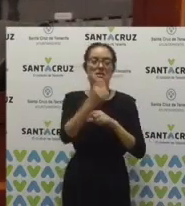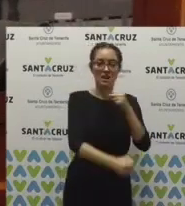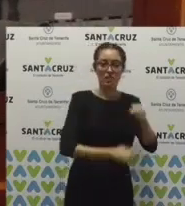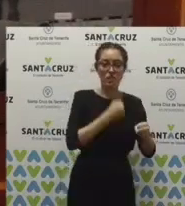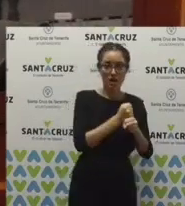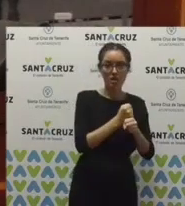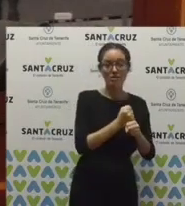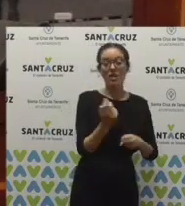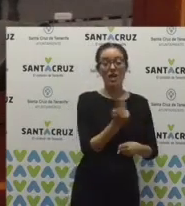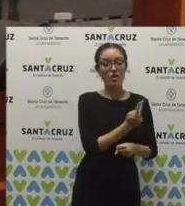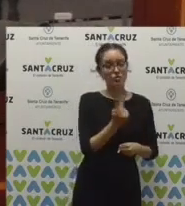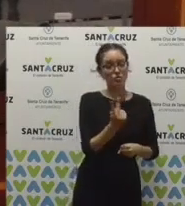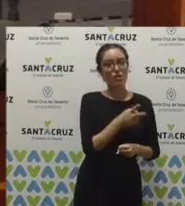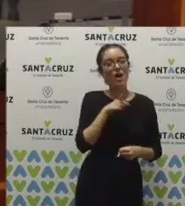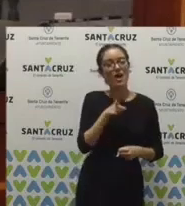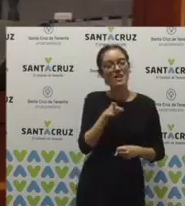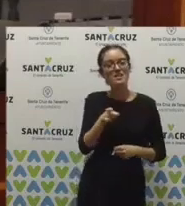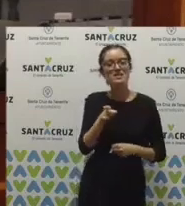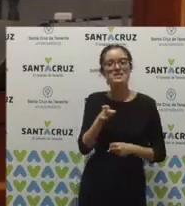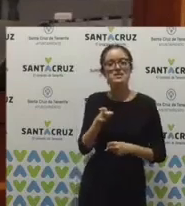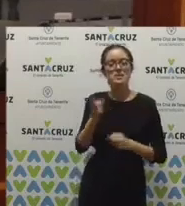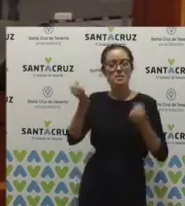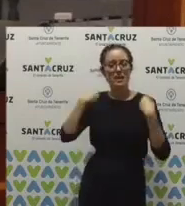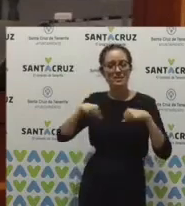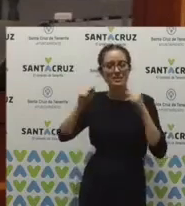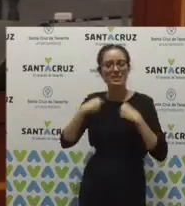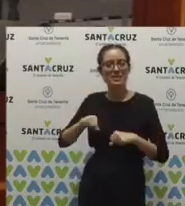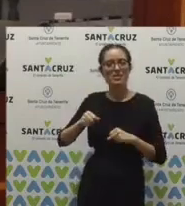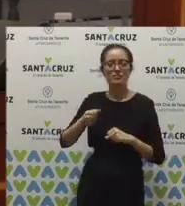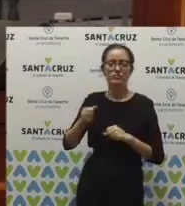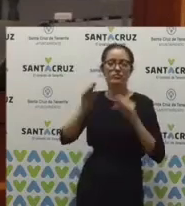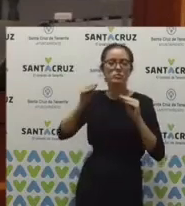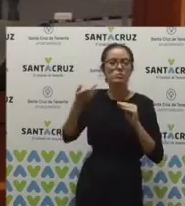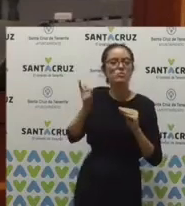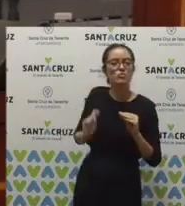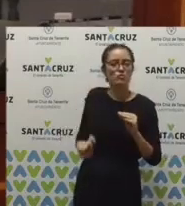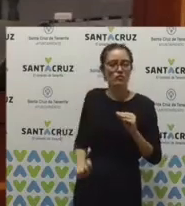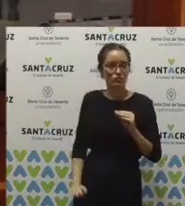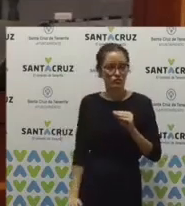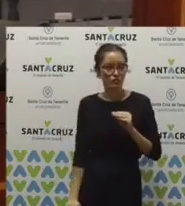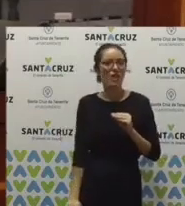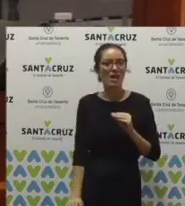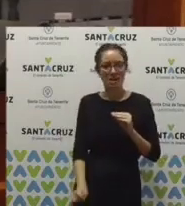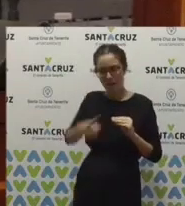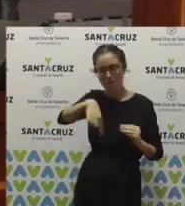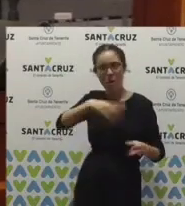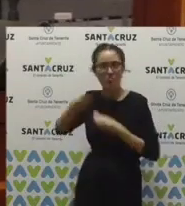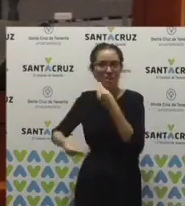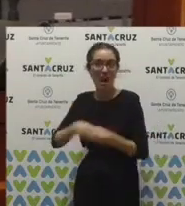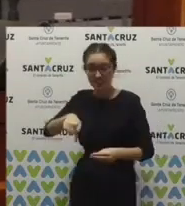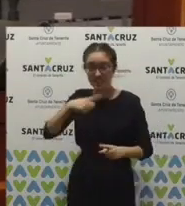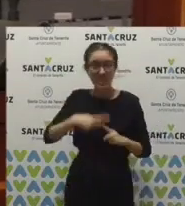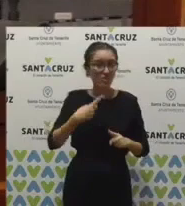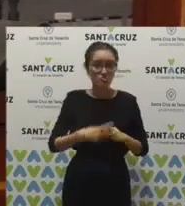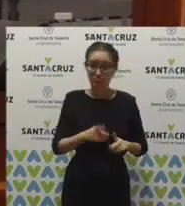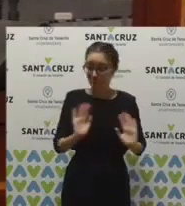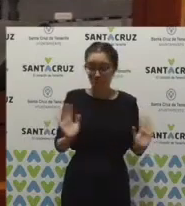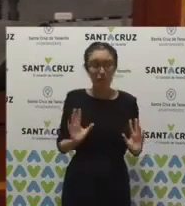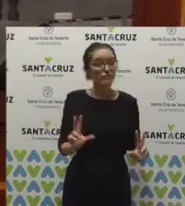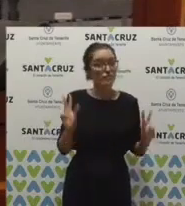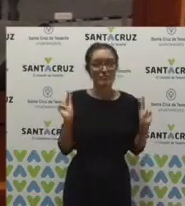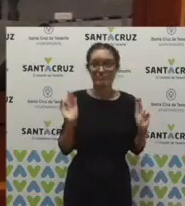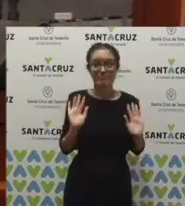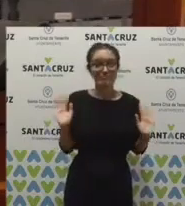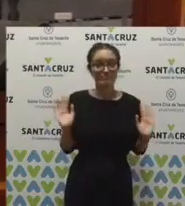las prácticas de distintos módulos de fp que vamos a quedarnos sin esa posibilidad en santa cruz de allí